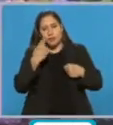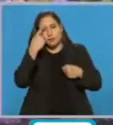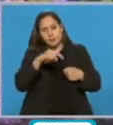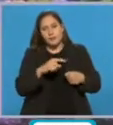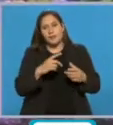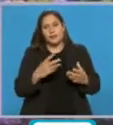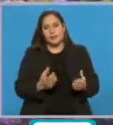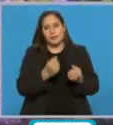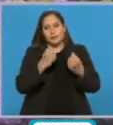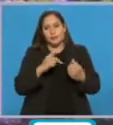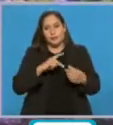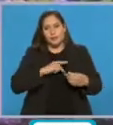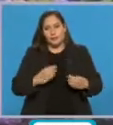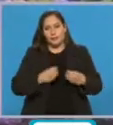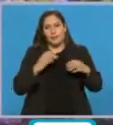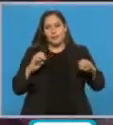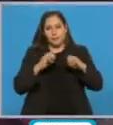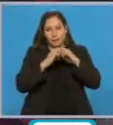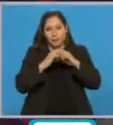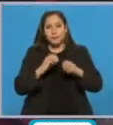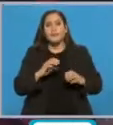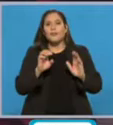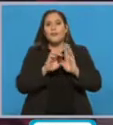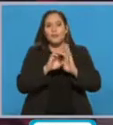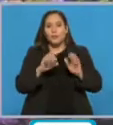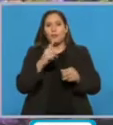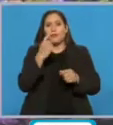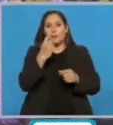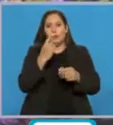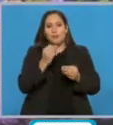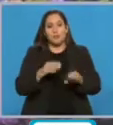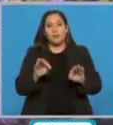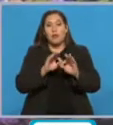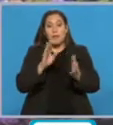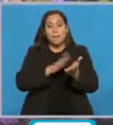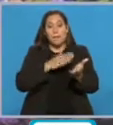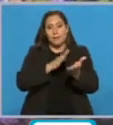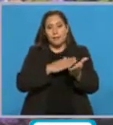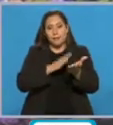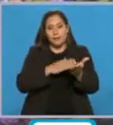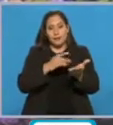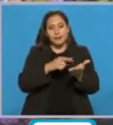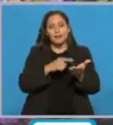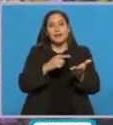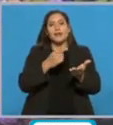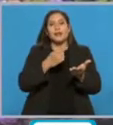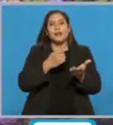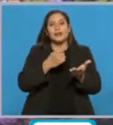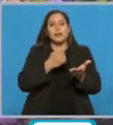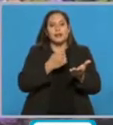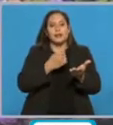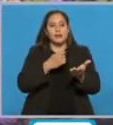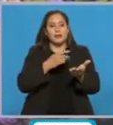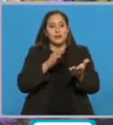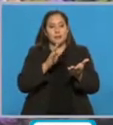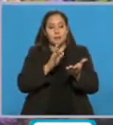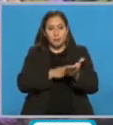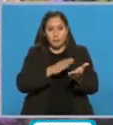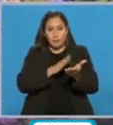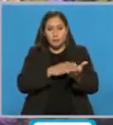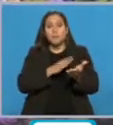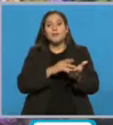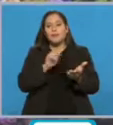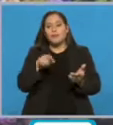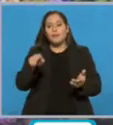tener para un caso de emergencia? Uno, y bien importante, los papeles, por favor, que acreditan la salud del buen estado